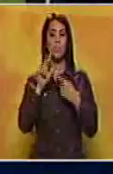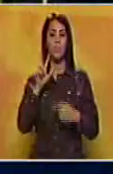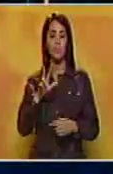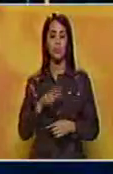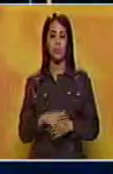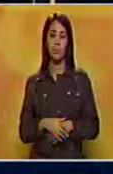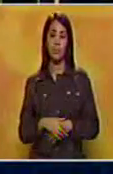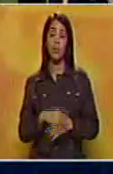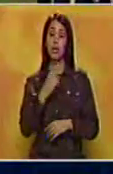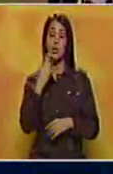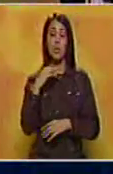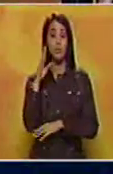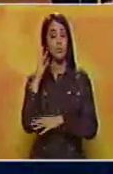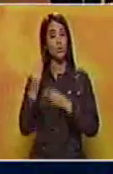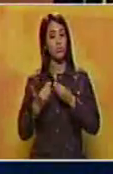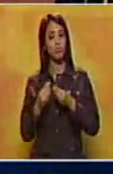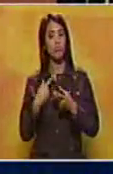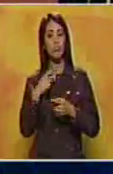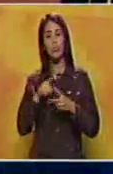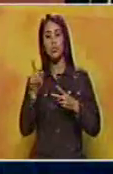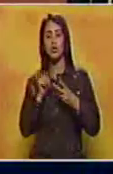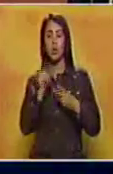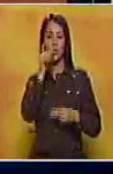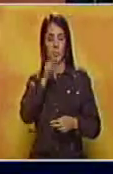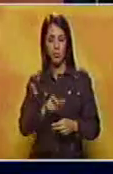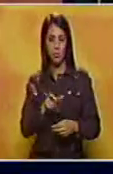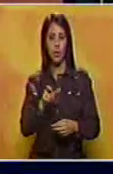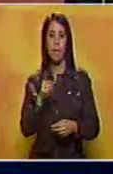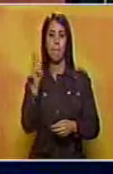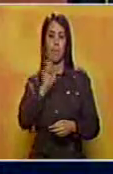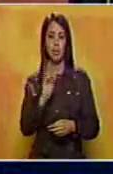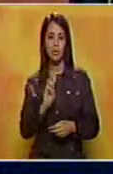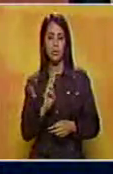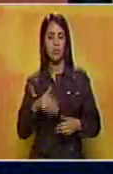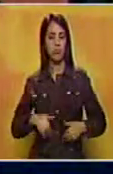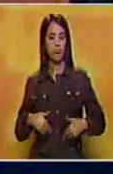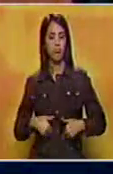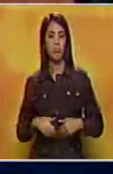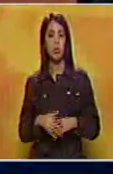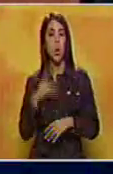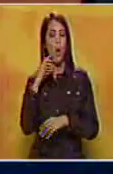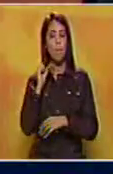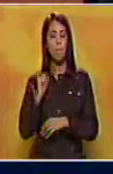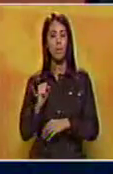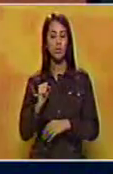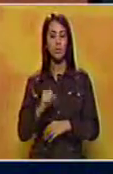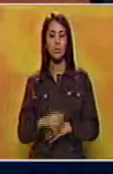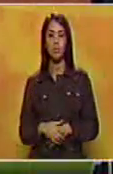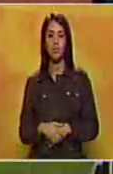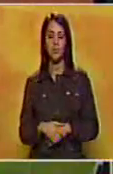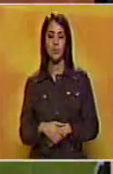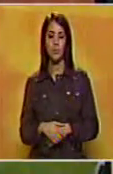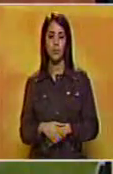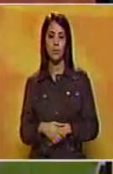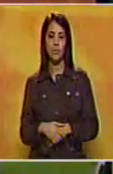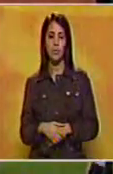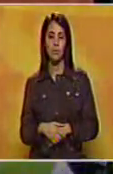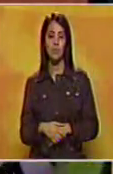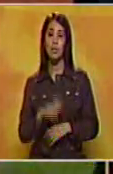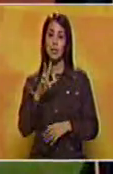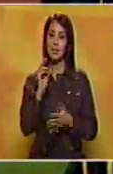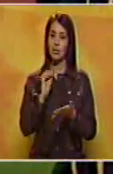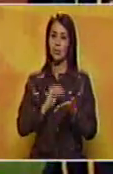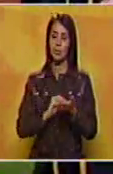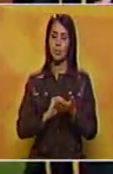ese compromiso también dio acción el venezolano Yusmeiro Petit, que trabajó durante dos tercios con un ponche, y Manny Piña, que no tuvo éxito en tres